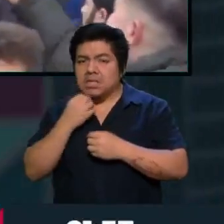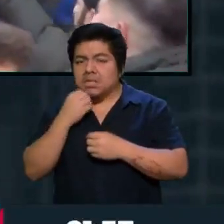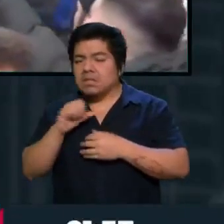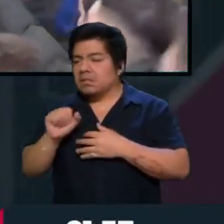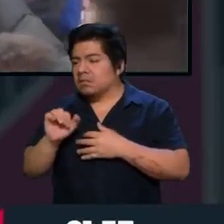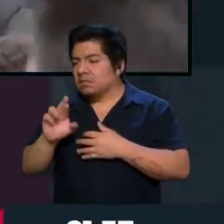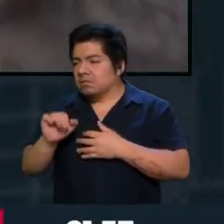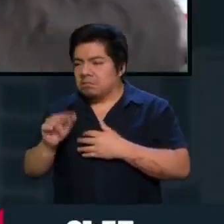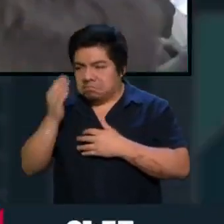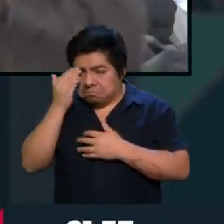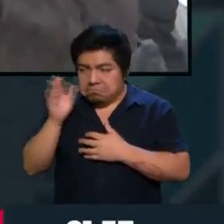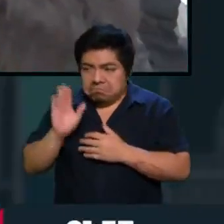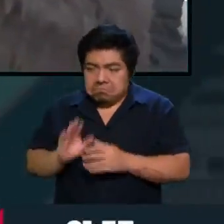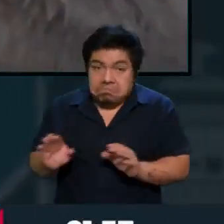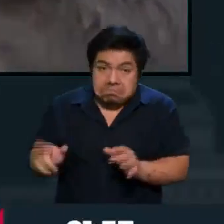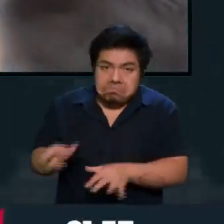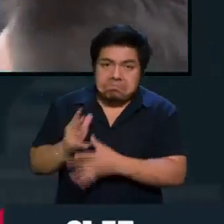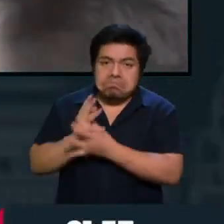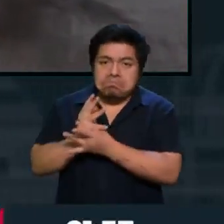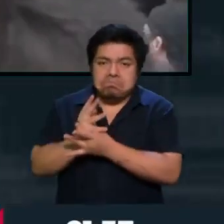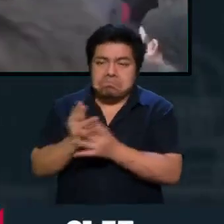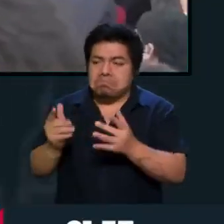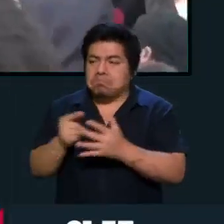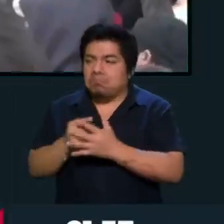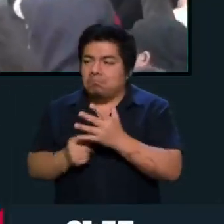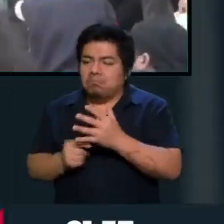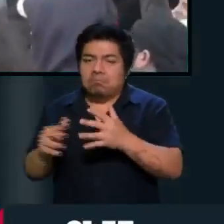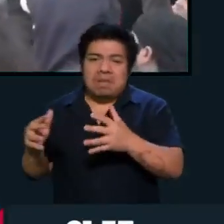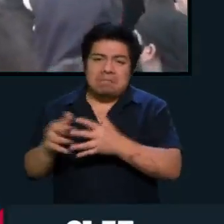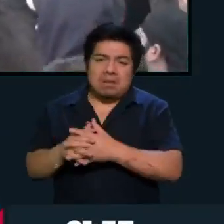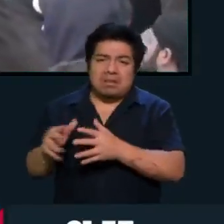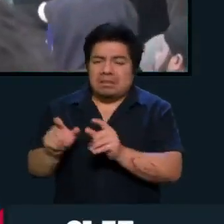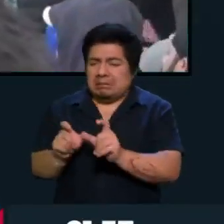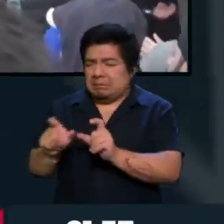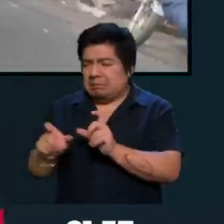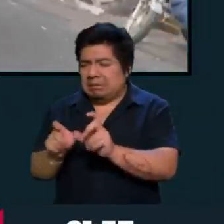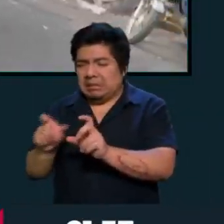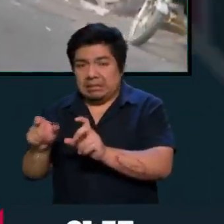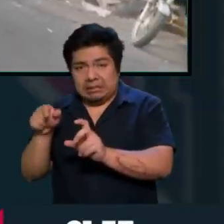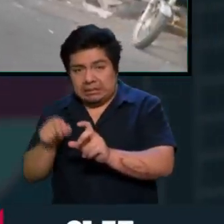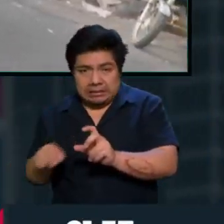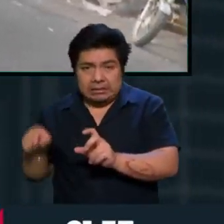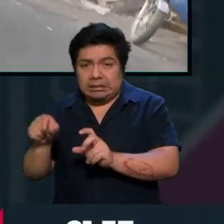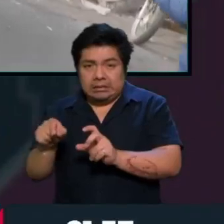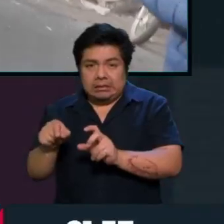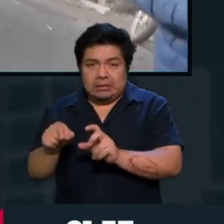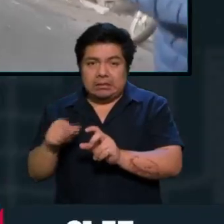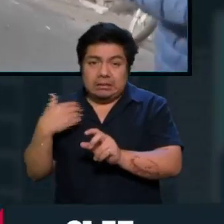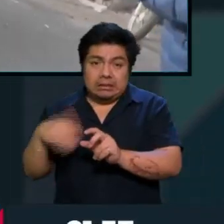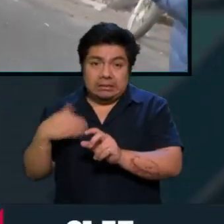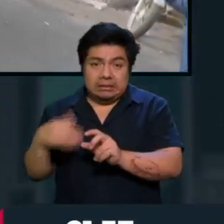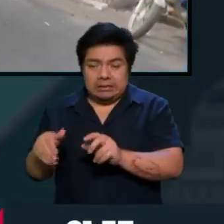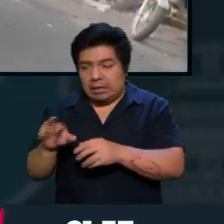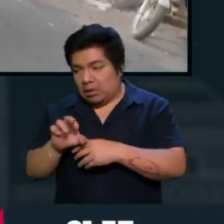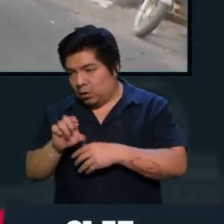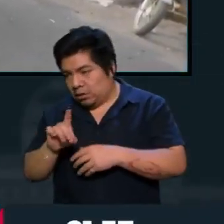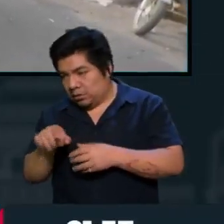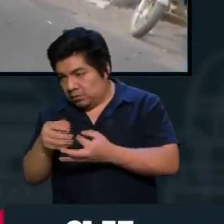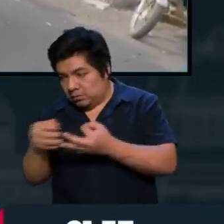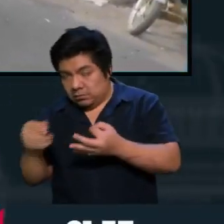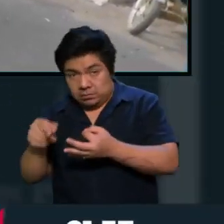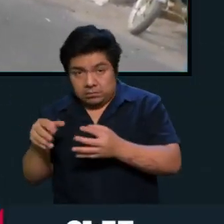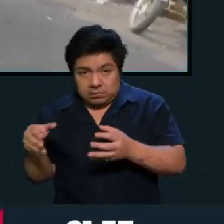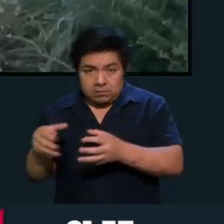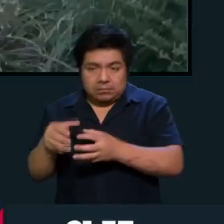Siria, pasa la ofensiva, se los empieza a anexar literalmente robo de tierras, que a la postre será